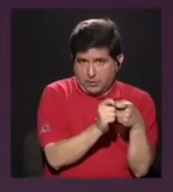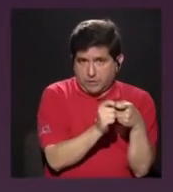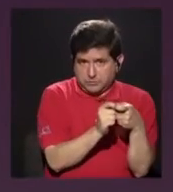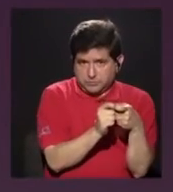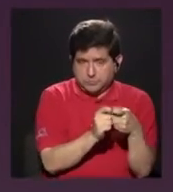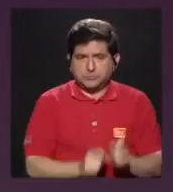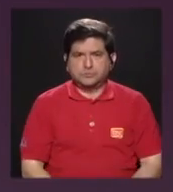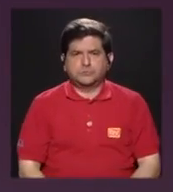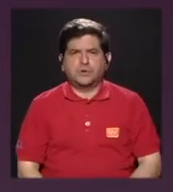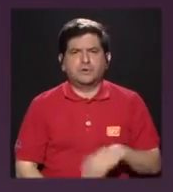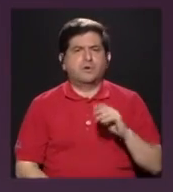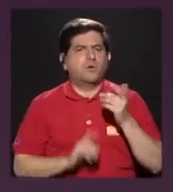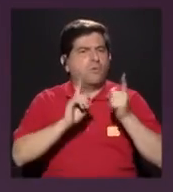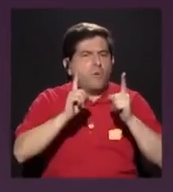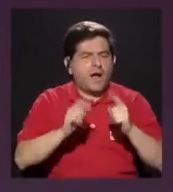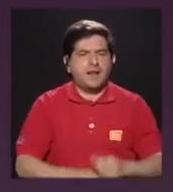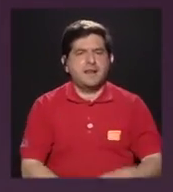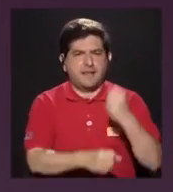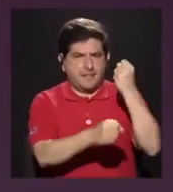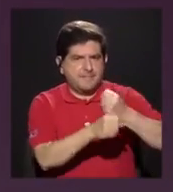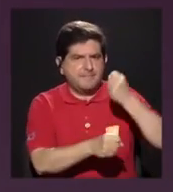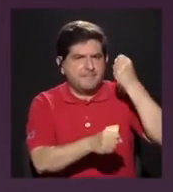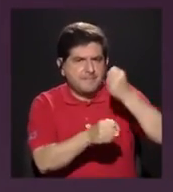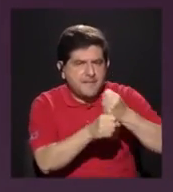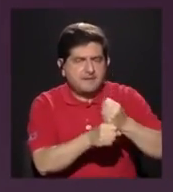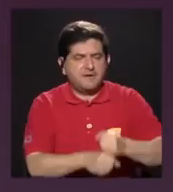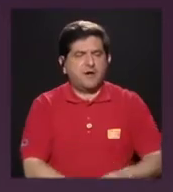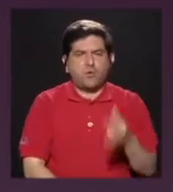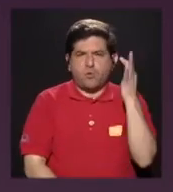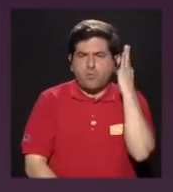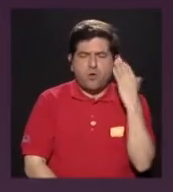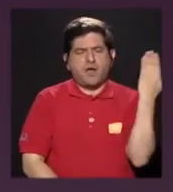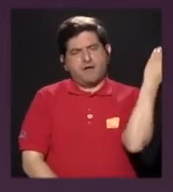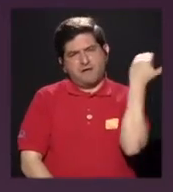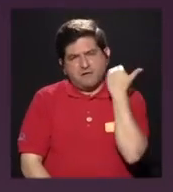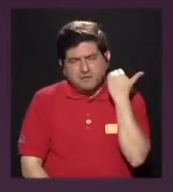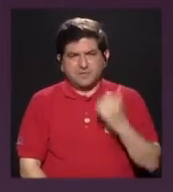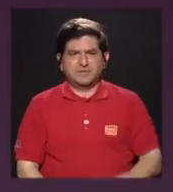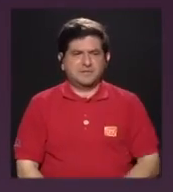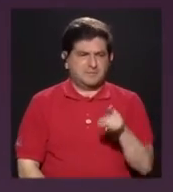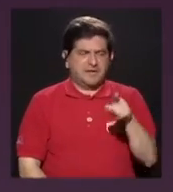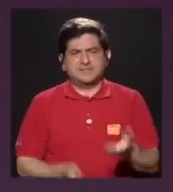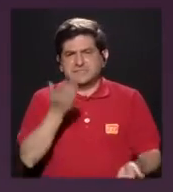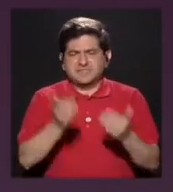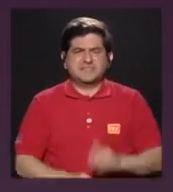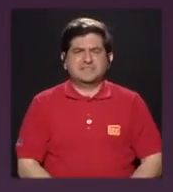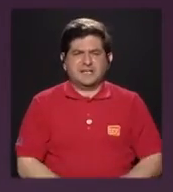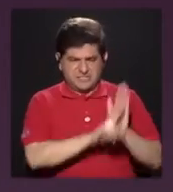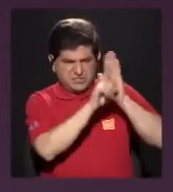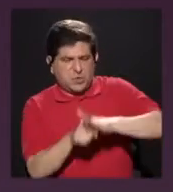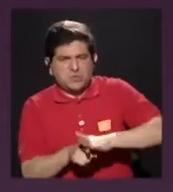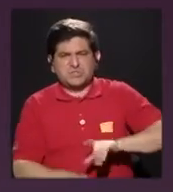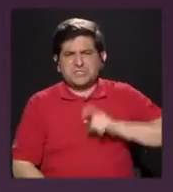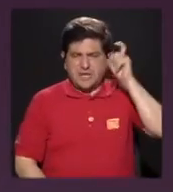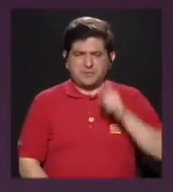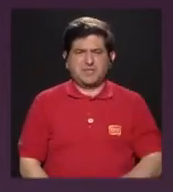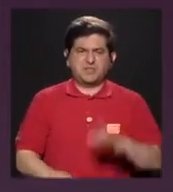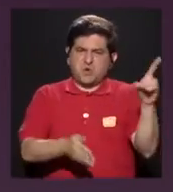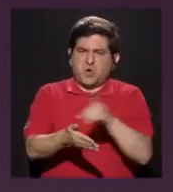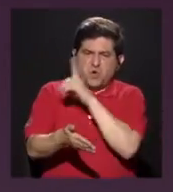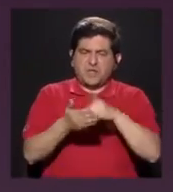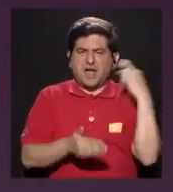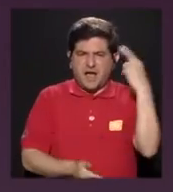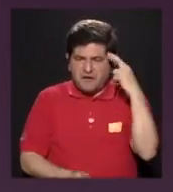más en concreto en el ámbito laboral donde las mujeres son víctimas de hostigamiento sexual discriminación por motivo de